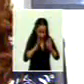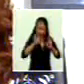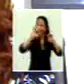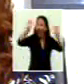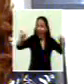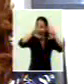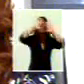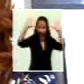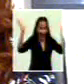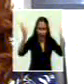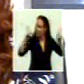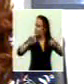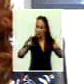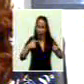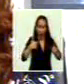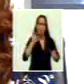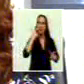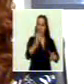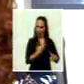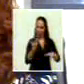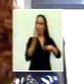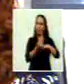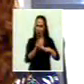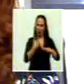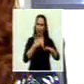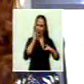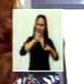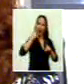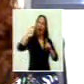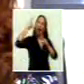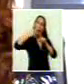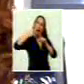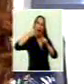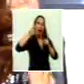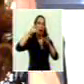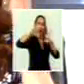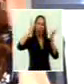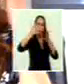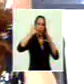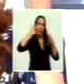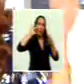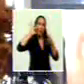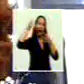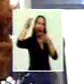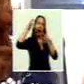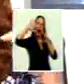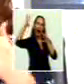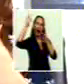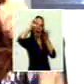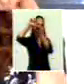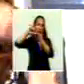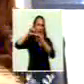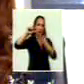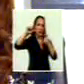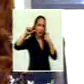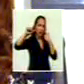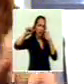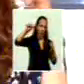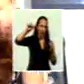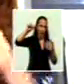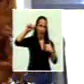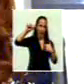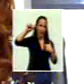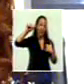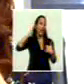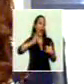Argentina mirando lo que pasa en el mundo. Un ojo afuera y el otro adentro, el corazón y la cabeza